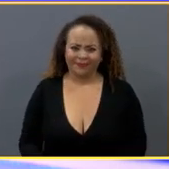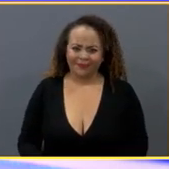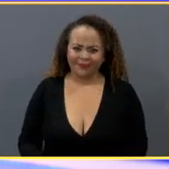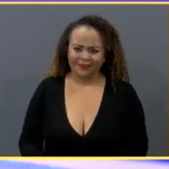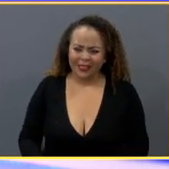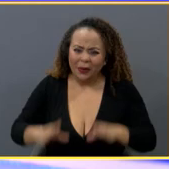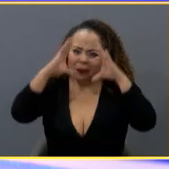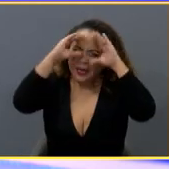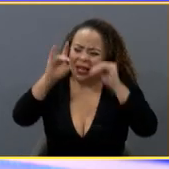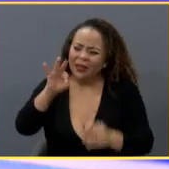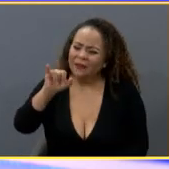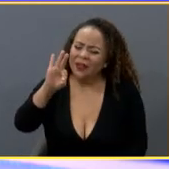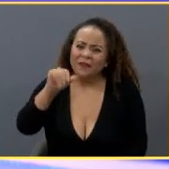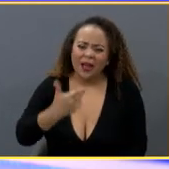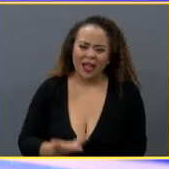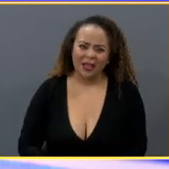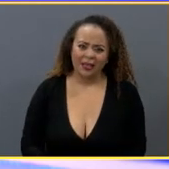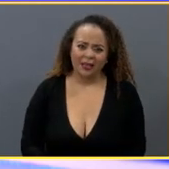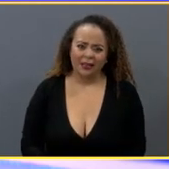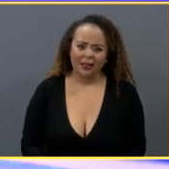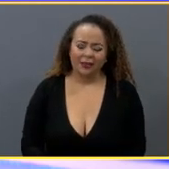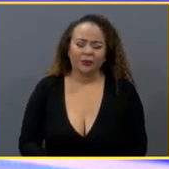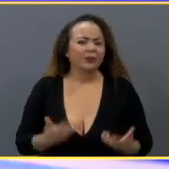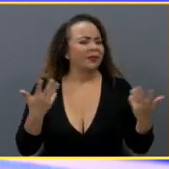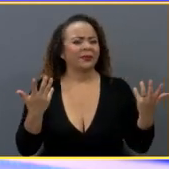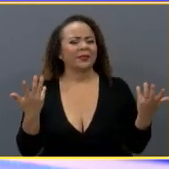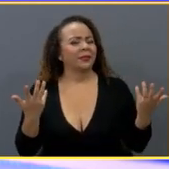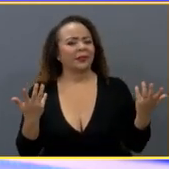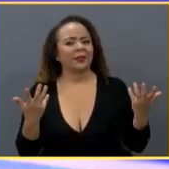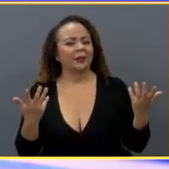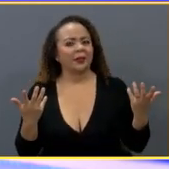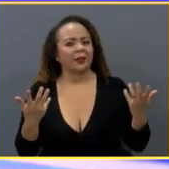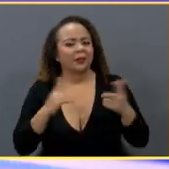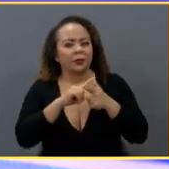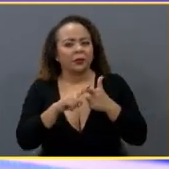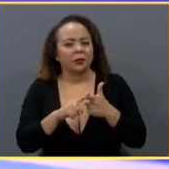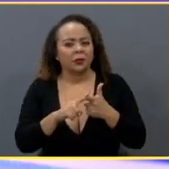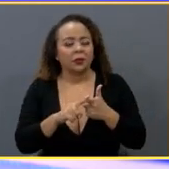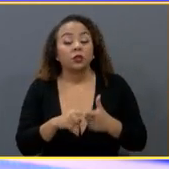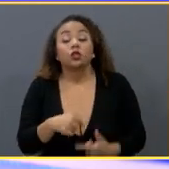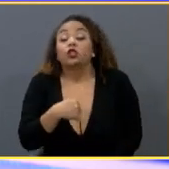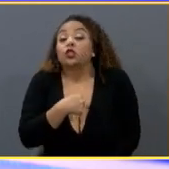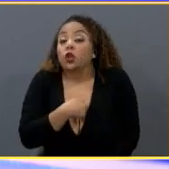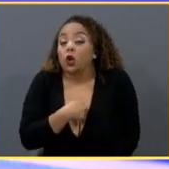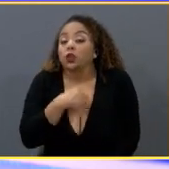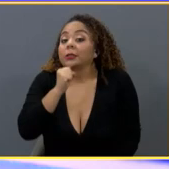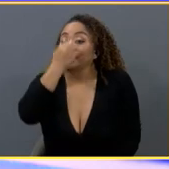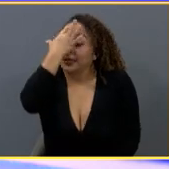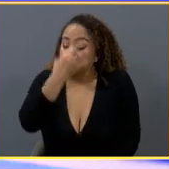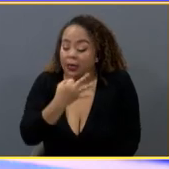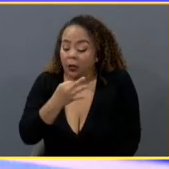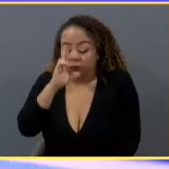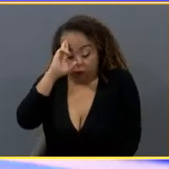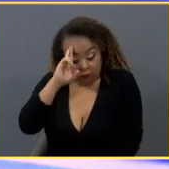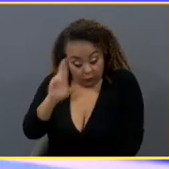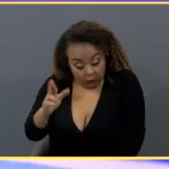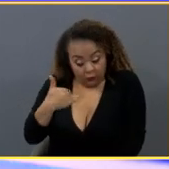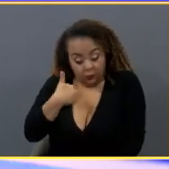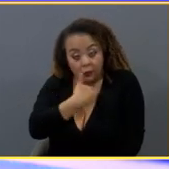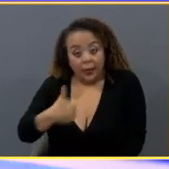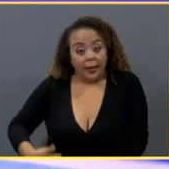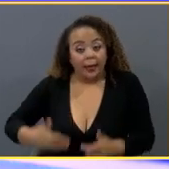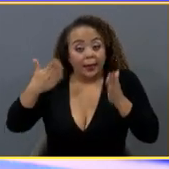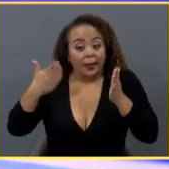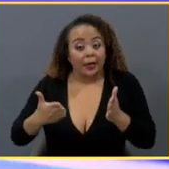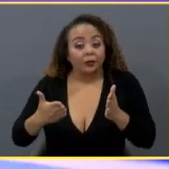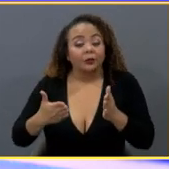FIFA. Sí. O sea, entonces, yo sí creo, con el respeto que merecen los florenses,